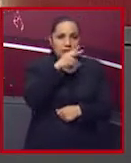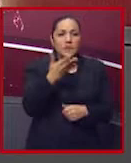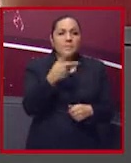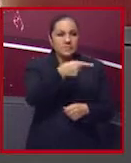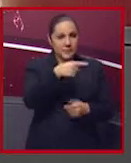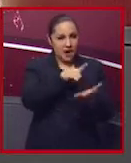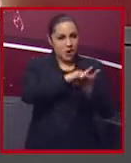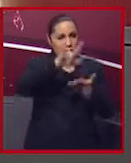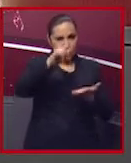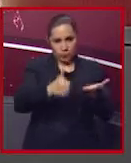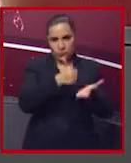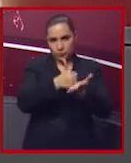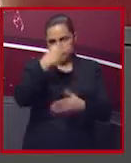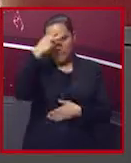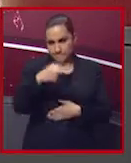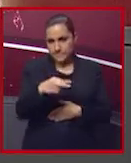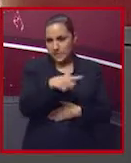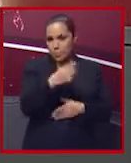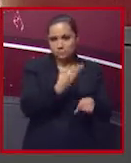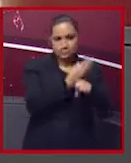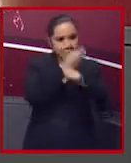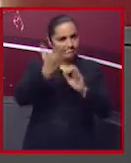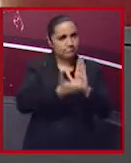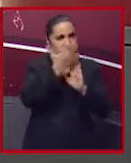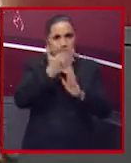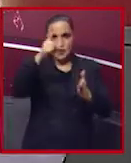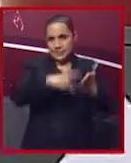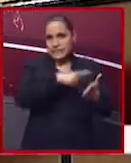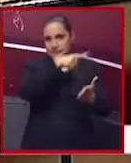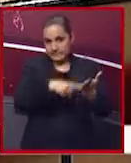del Aeropuerto Internacional de la Ciudad de México.